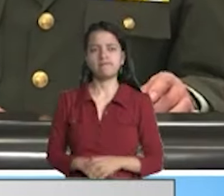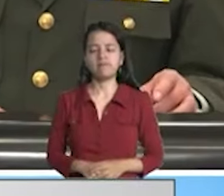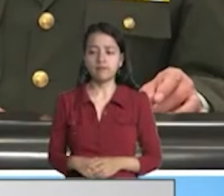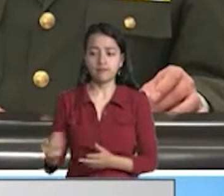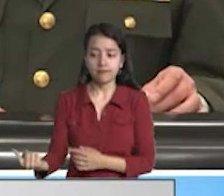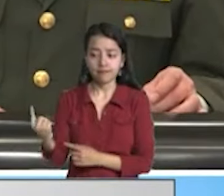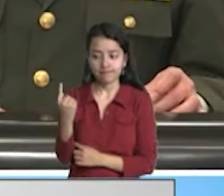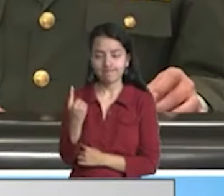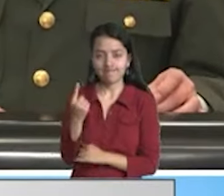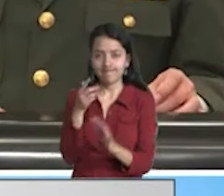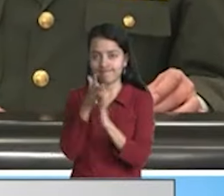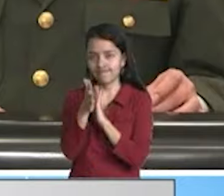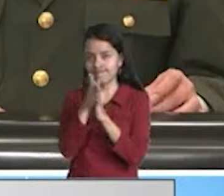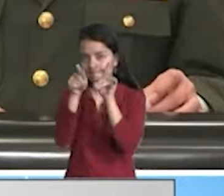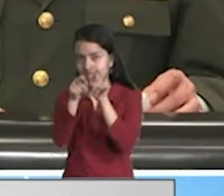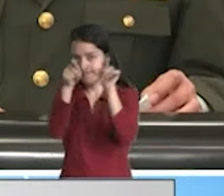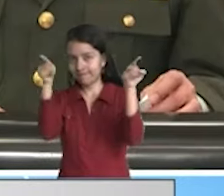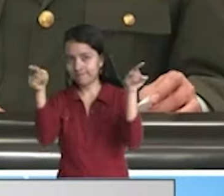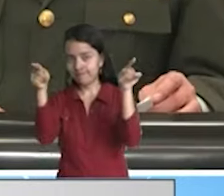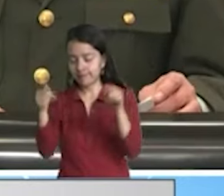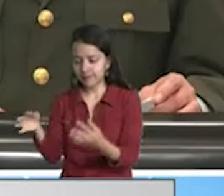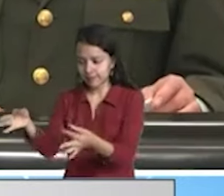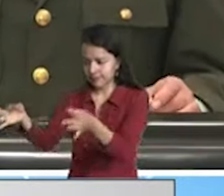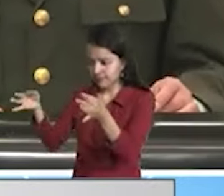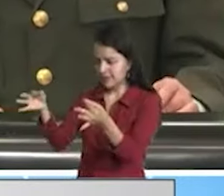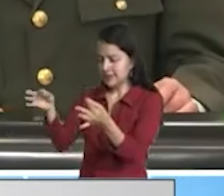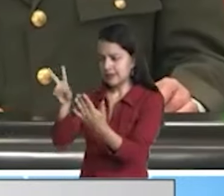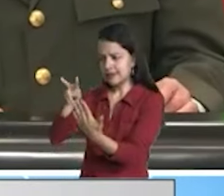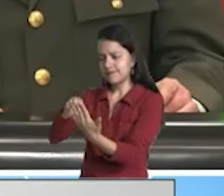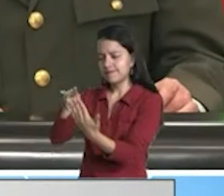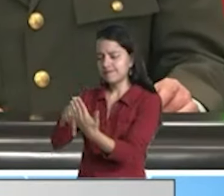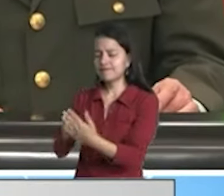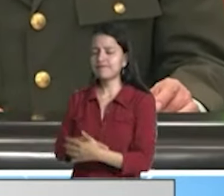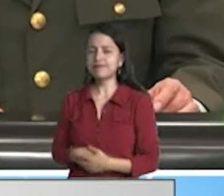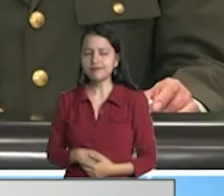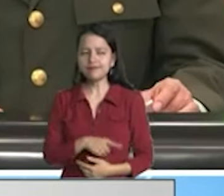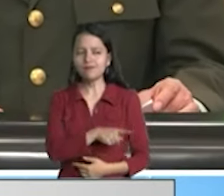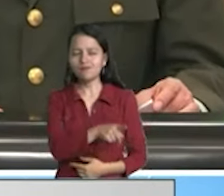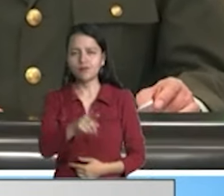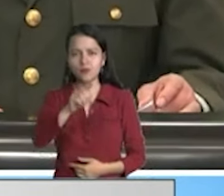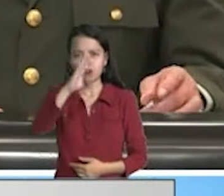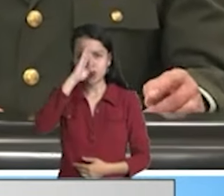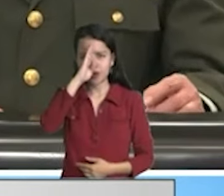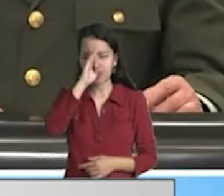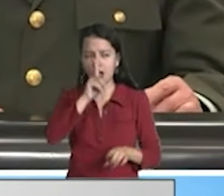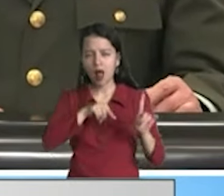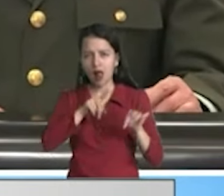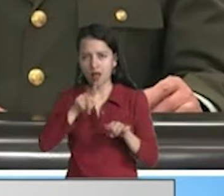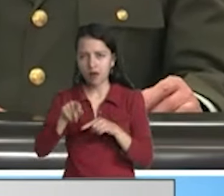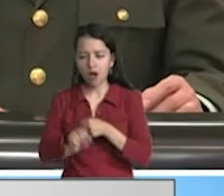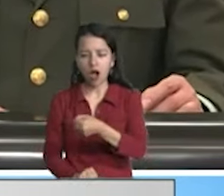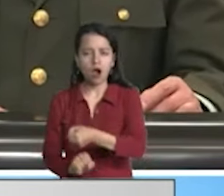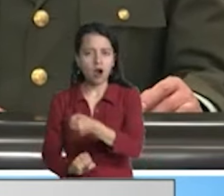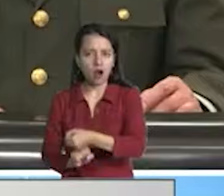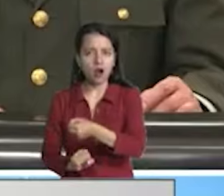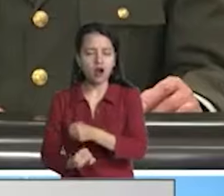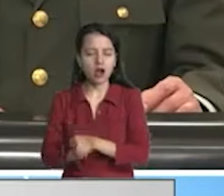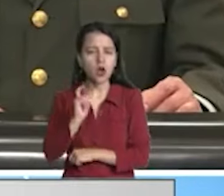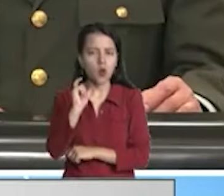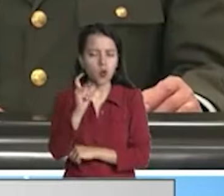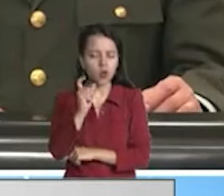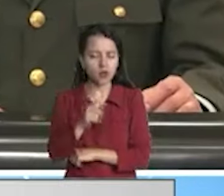envía el inspector general, que me lo va a conocer, que hubo contubernio de algunos policías en la ciudad de